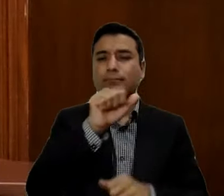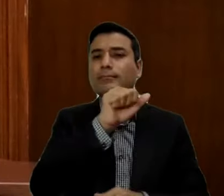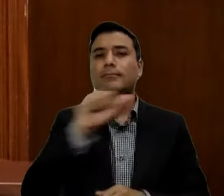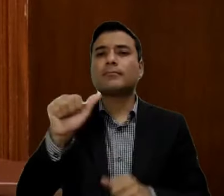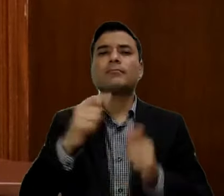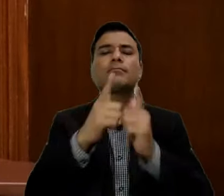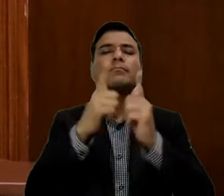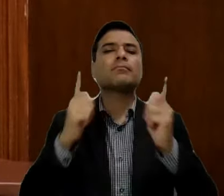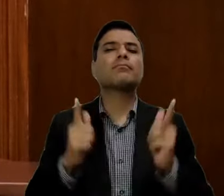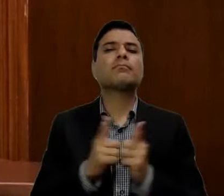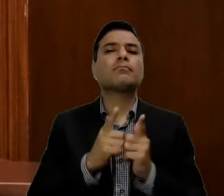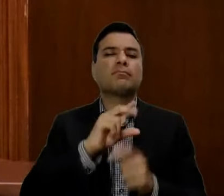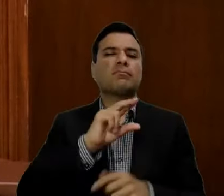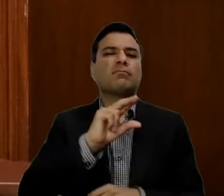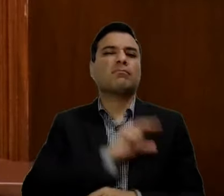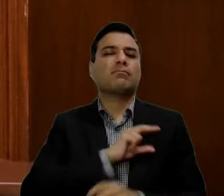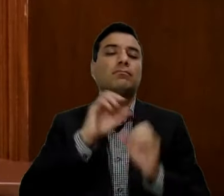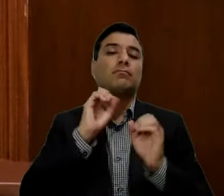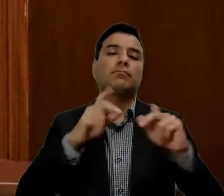la ciudadanía.